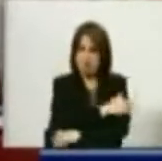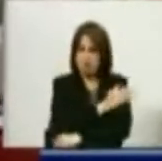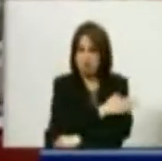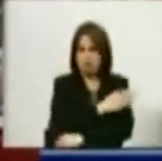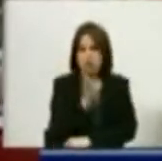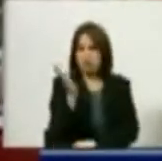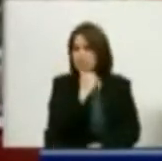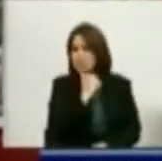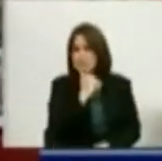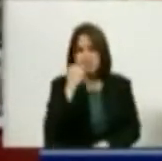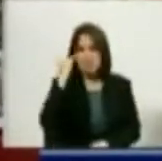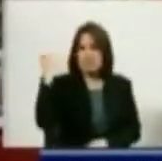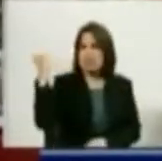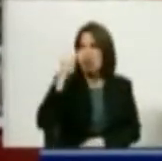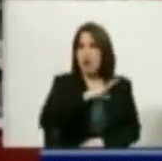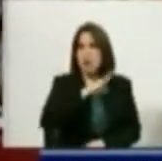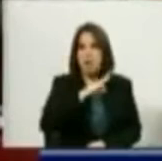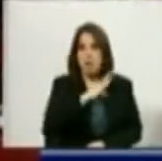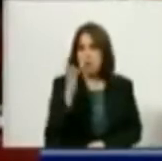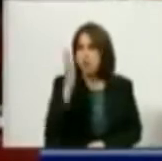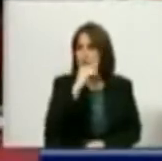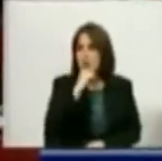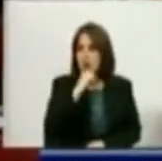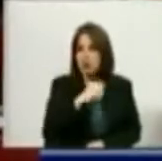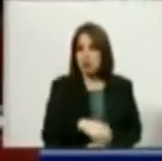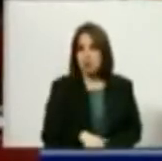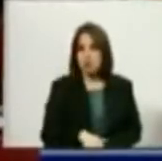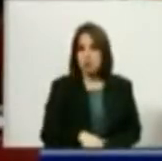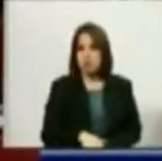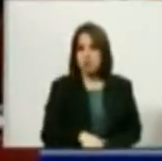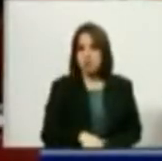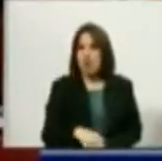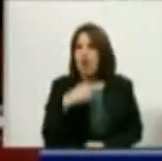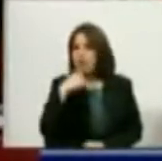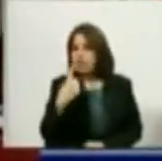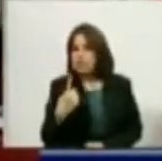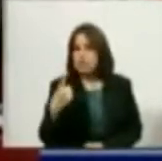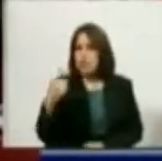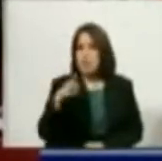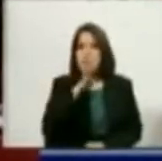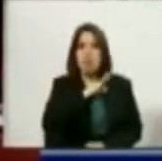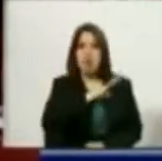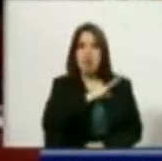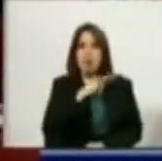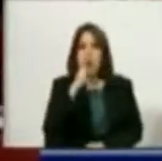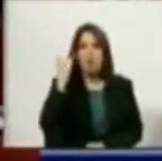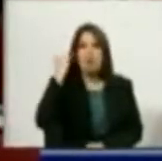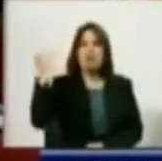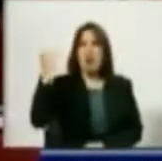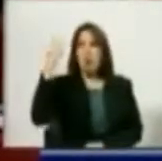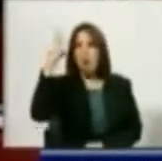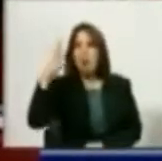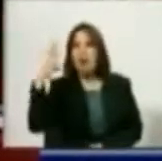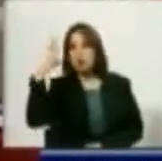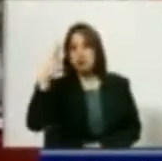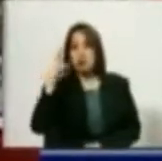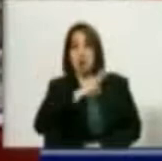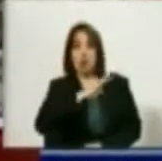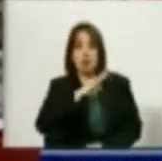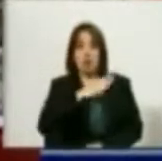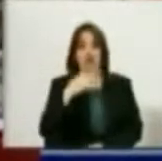propias no ellos tienen el formato que les dictan desde Washington donde están sus verdaderos